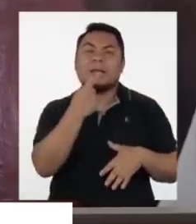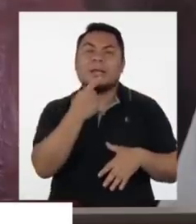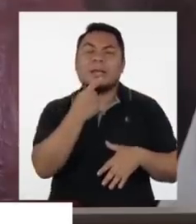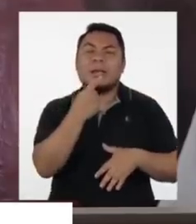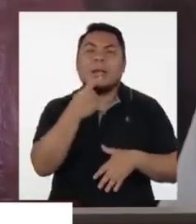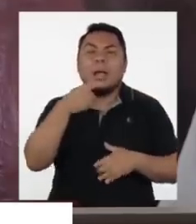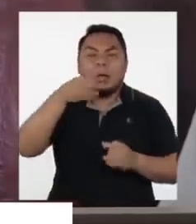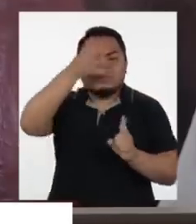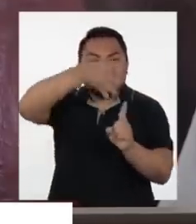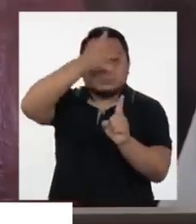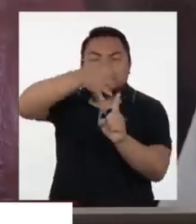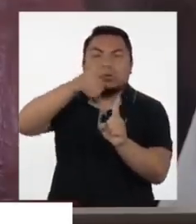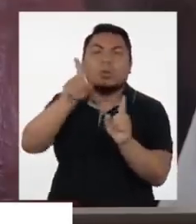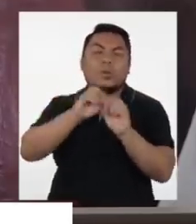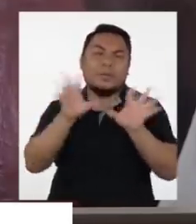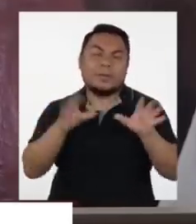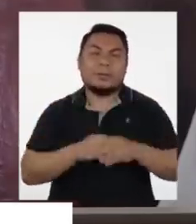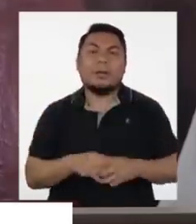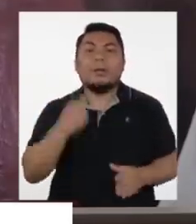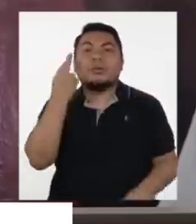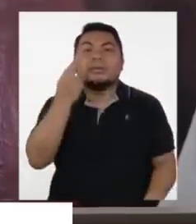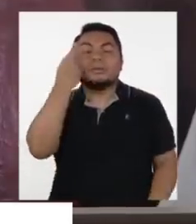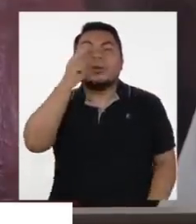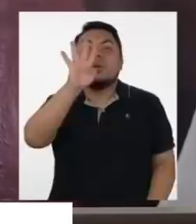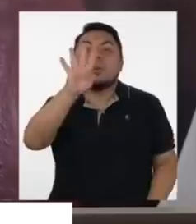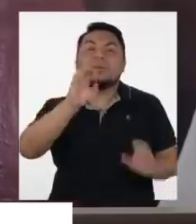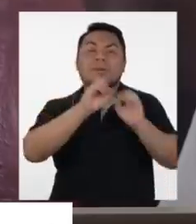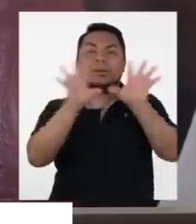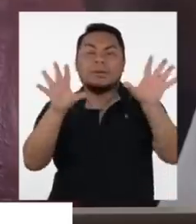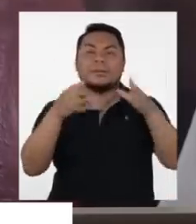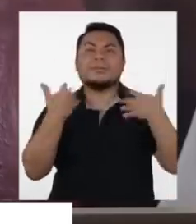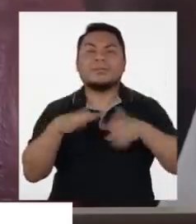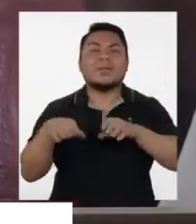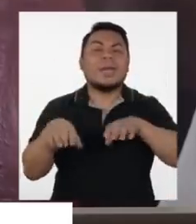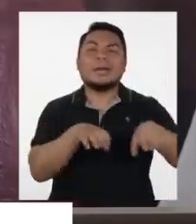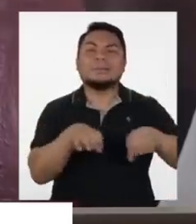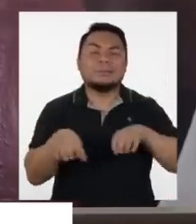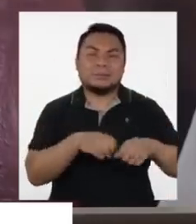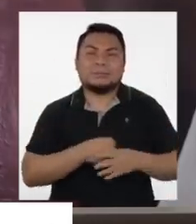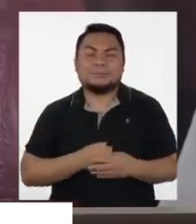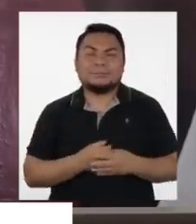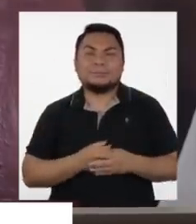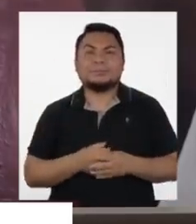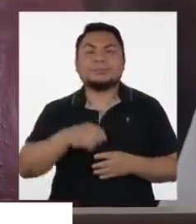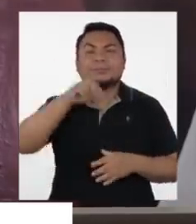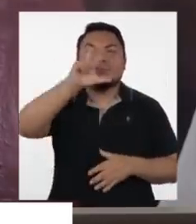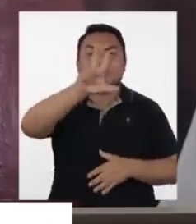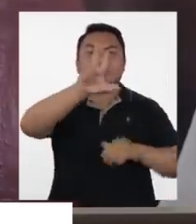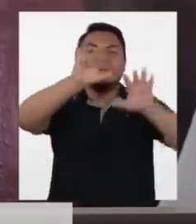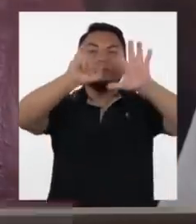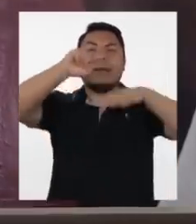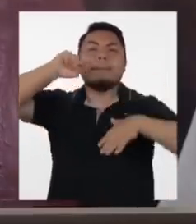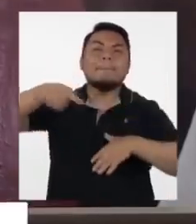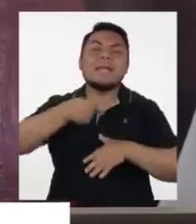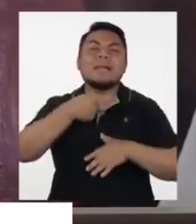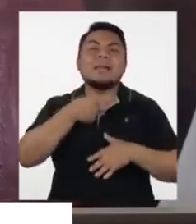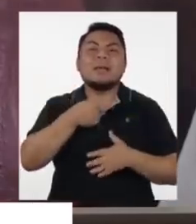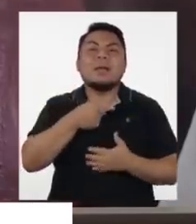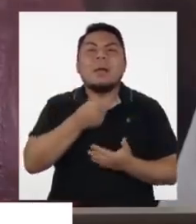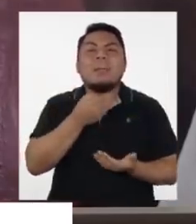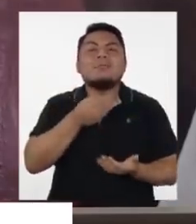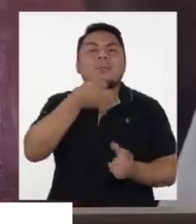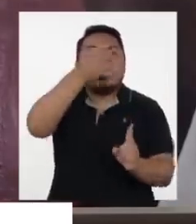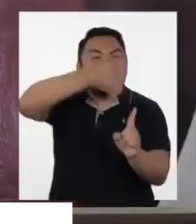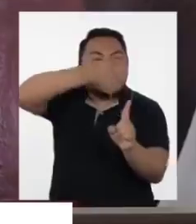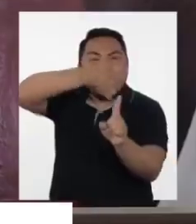por día por eso es que en cuatro días hemos realizado 36.000 pruebas